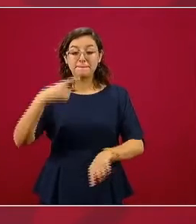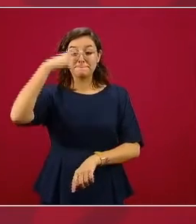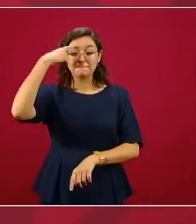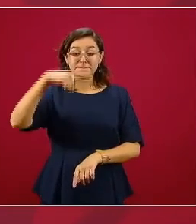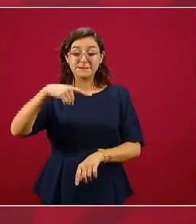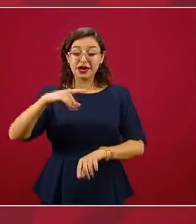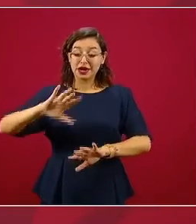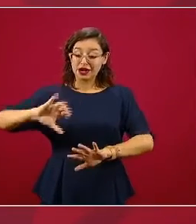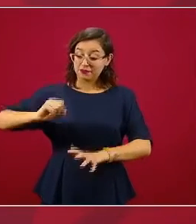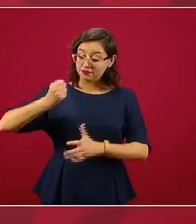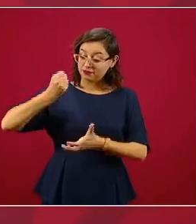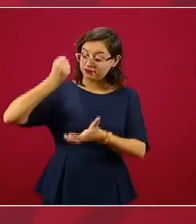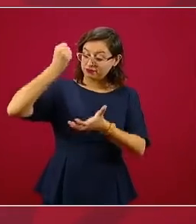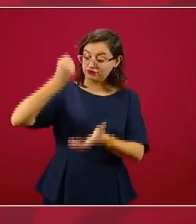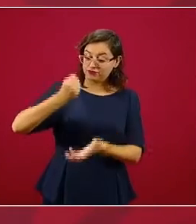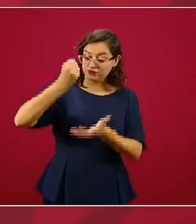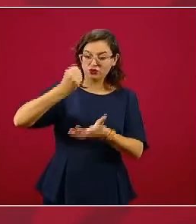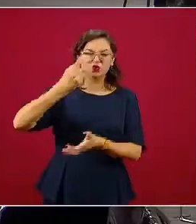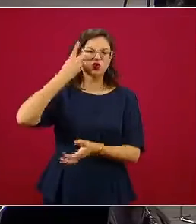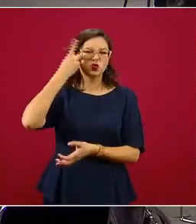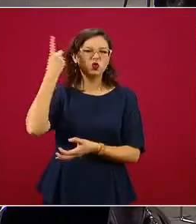que es dinero del pueblo,